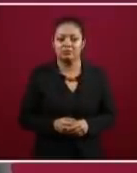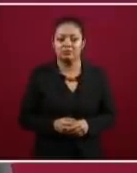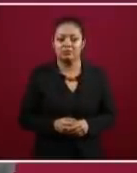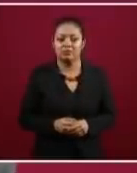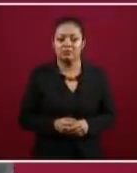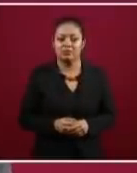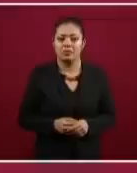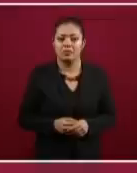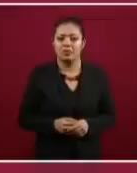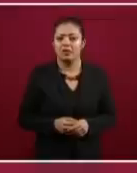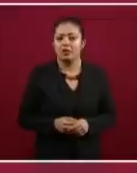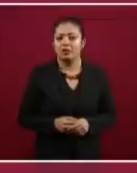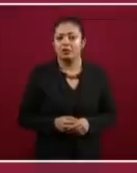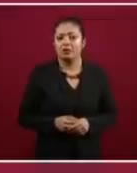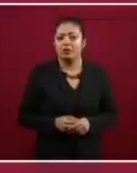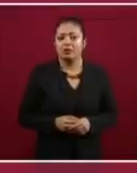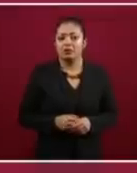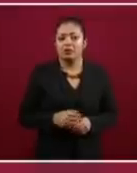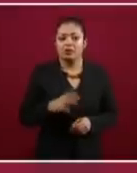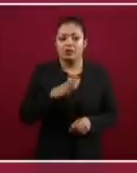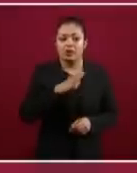En cualquiera de sus